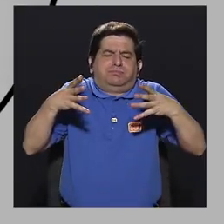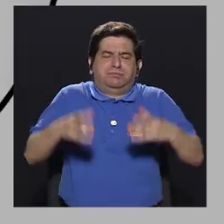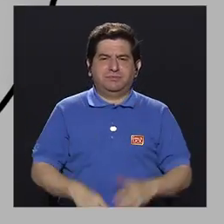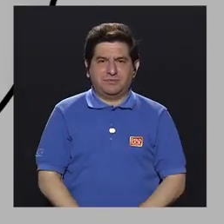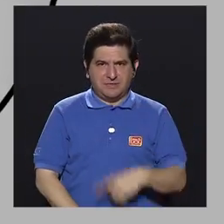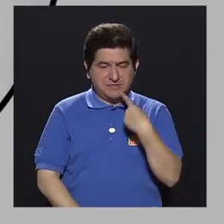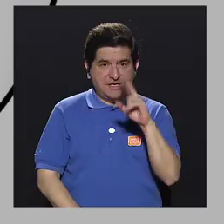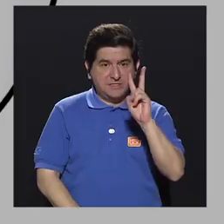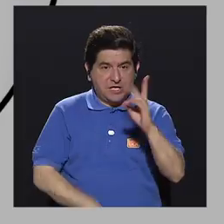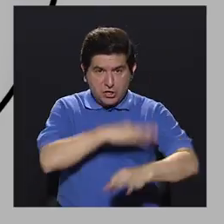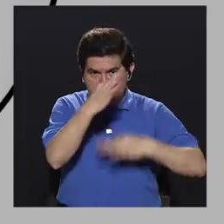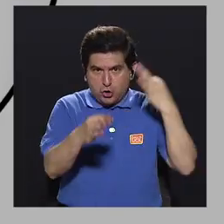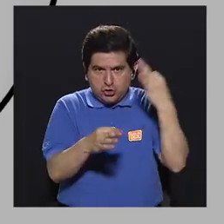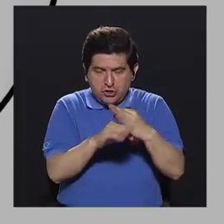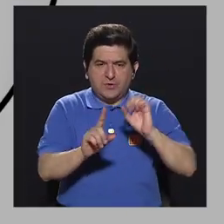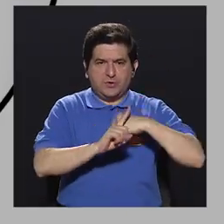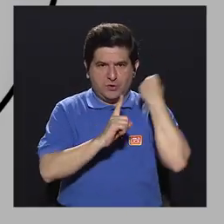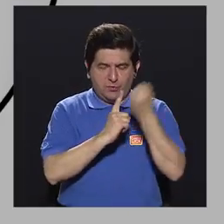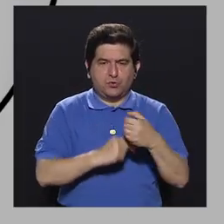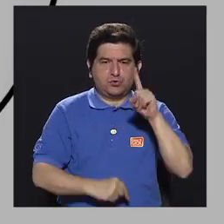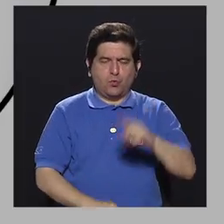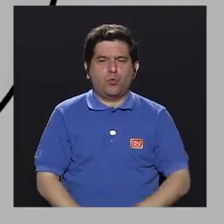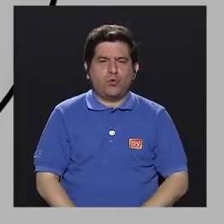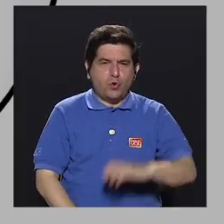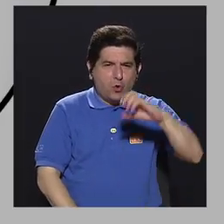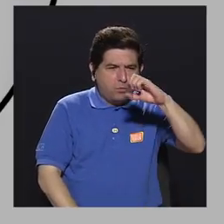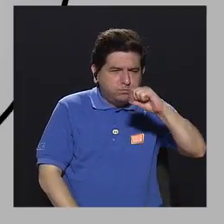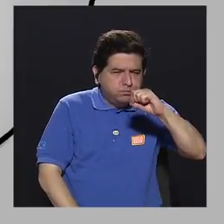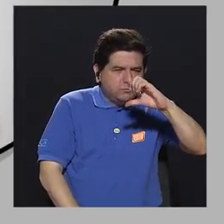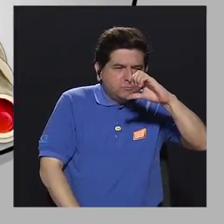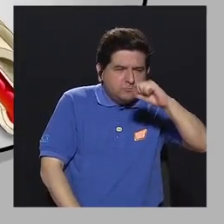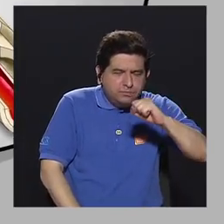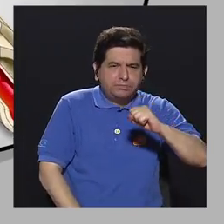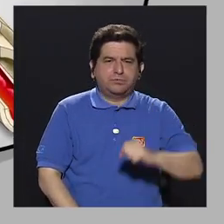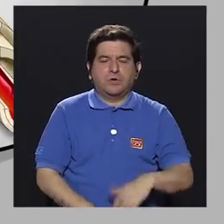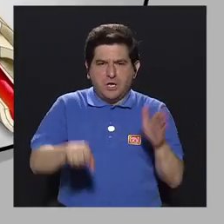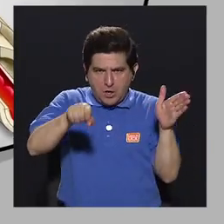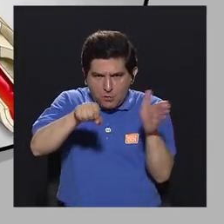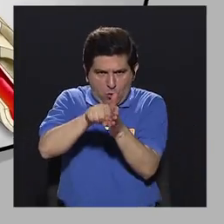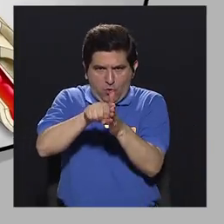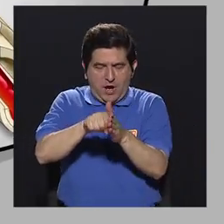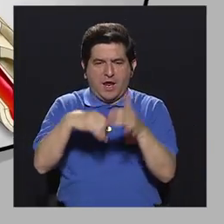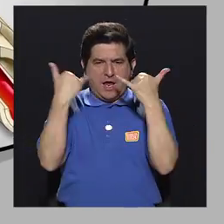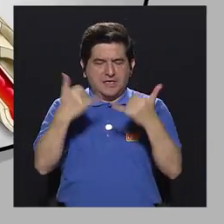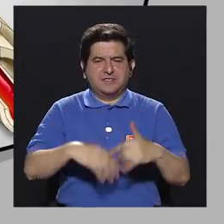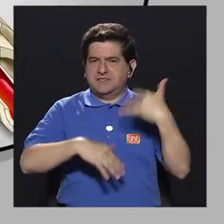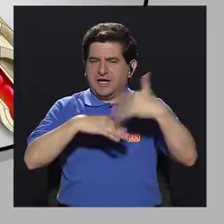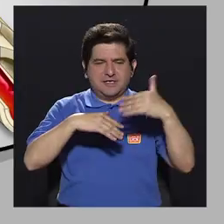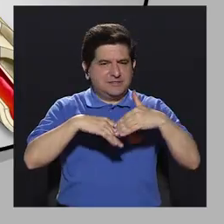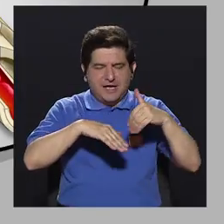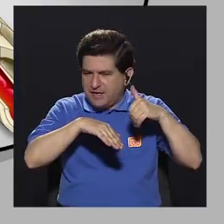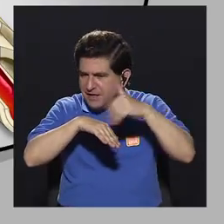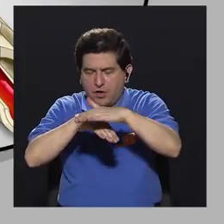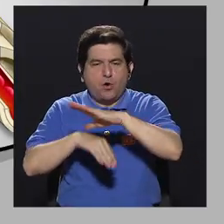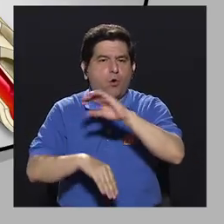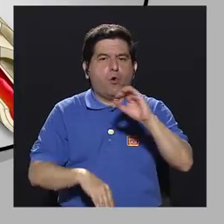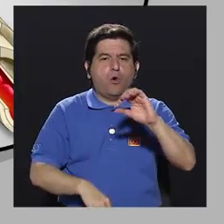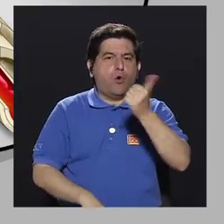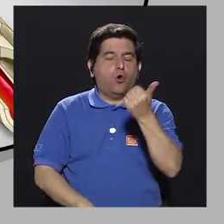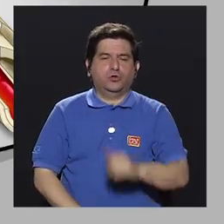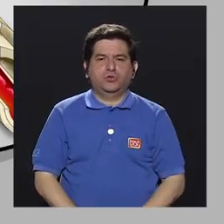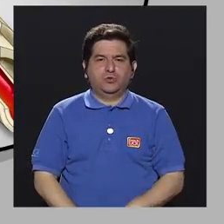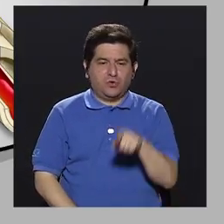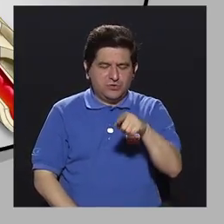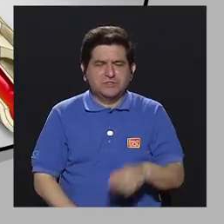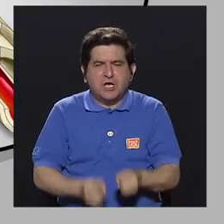eso se habla de que hay dos tipos de estos eventos, que es el isquémico, que es cuando se tapa, ya no llega más sangre, y también tenemos el